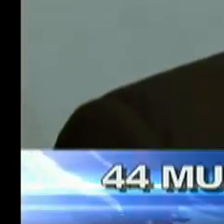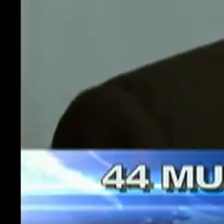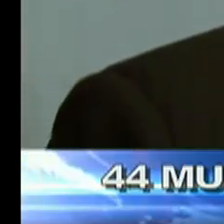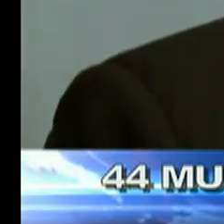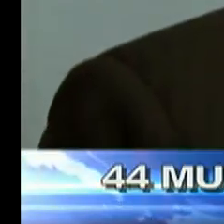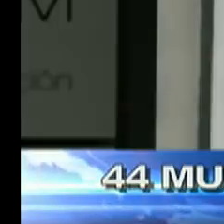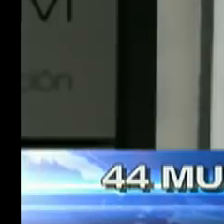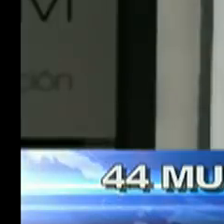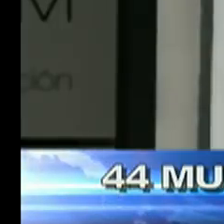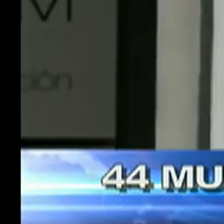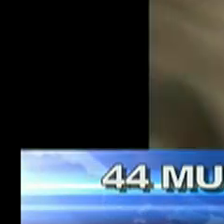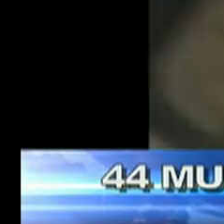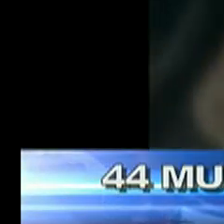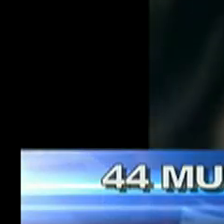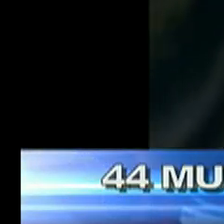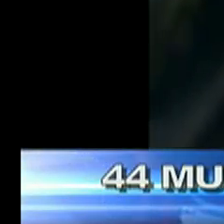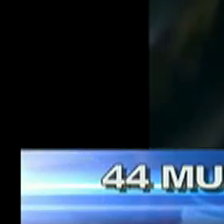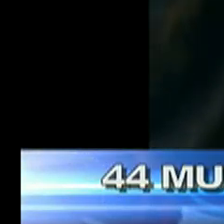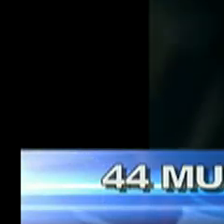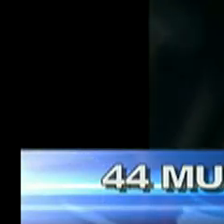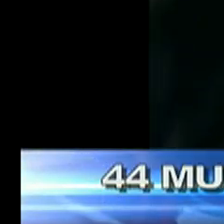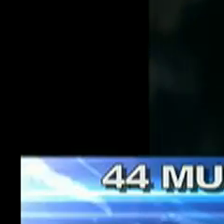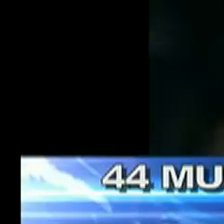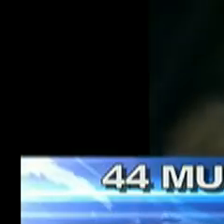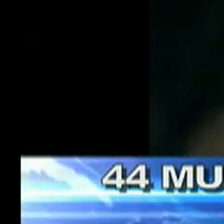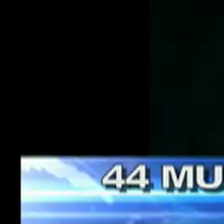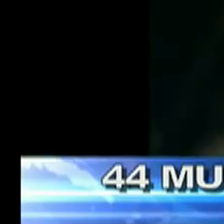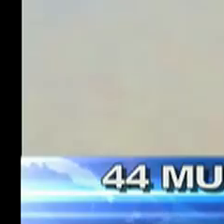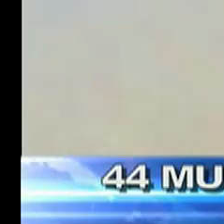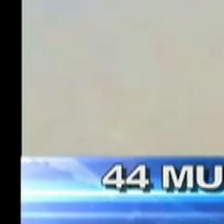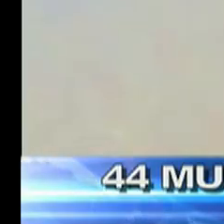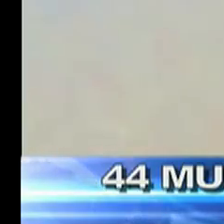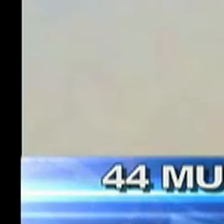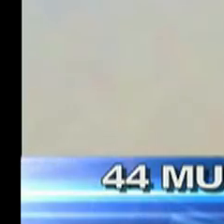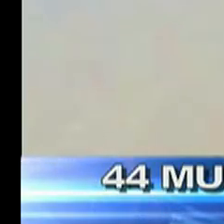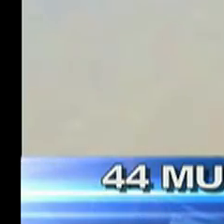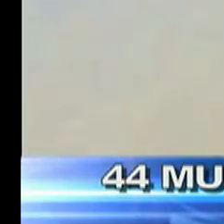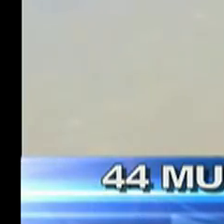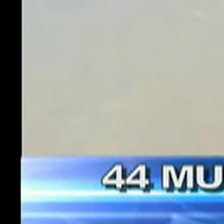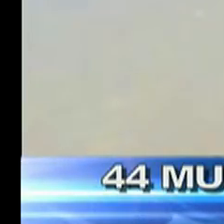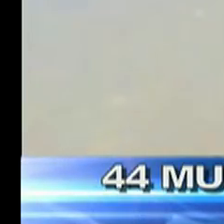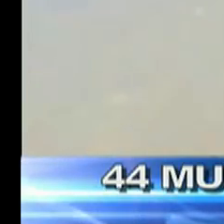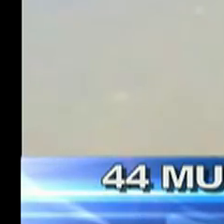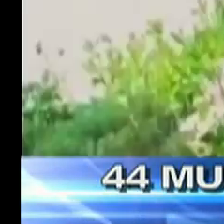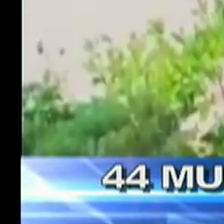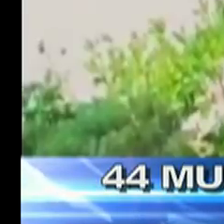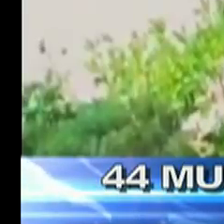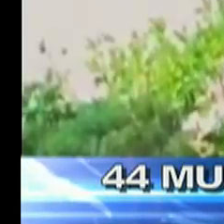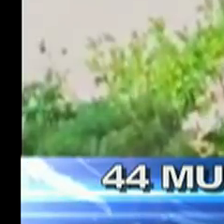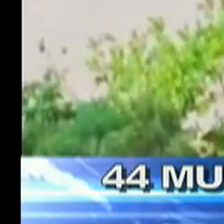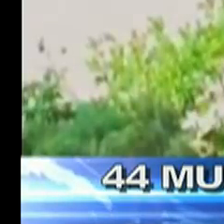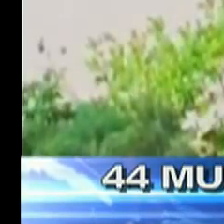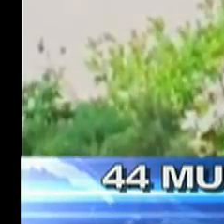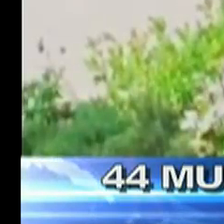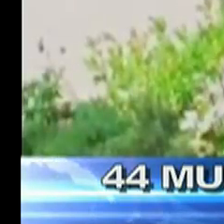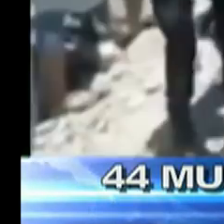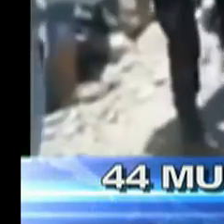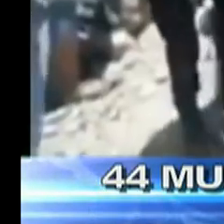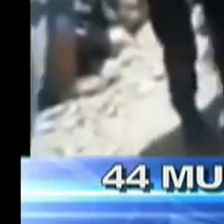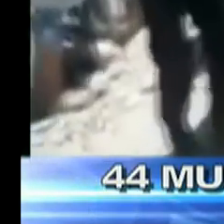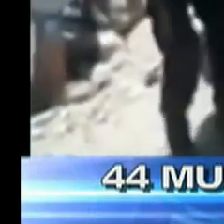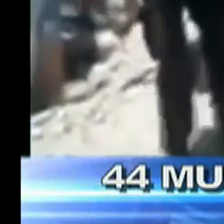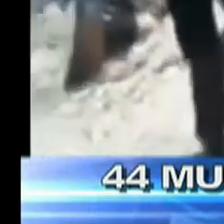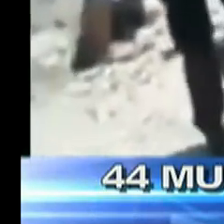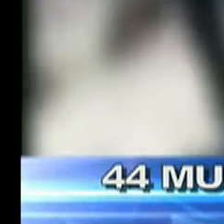internacional tragedia en perú un bus cayó a un abismo de 100 metros hay 44 fallecidos así empieza la noticia